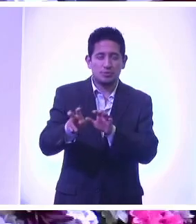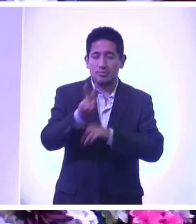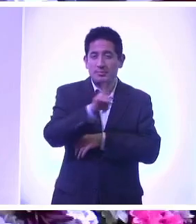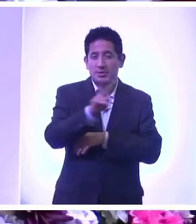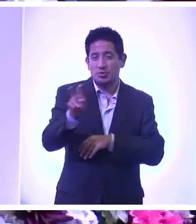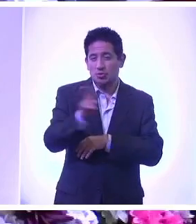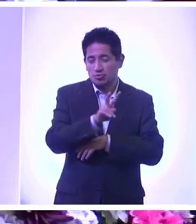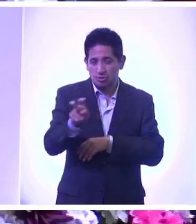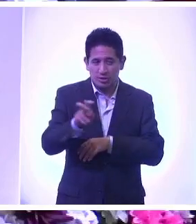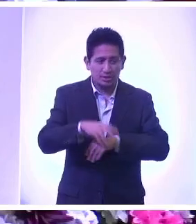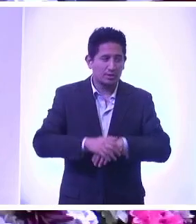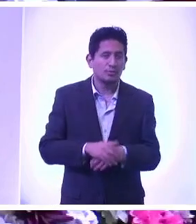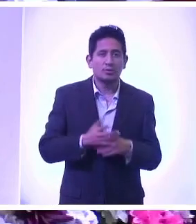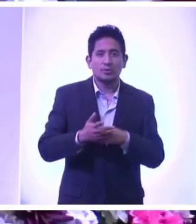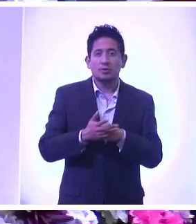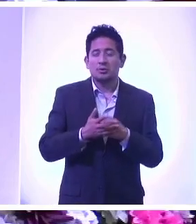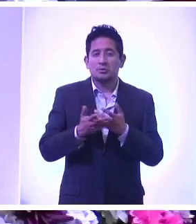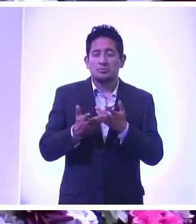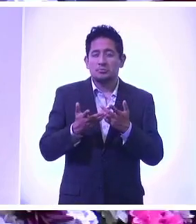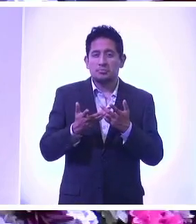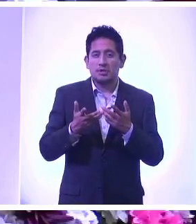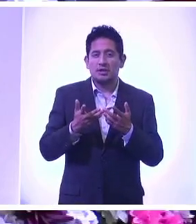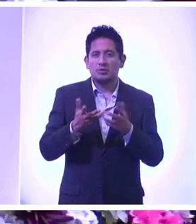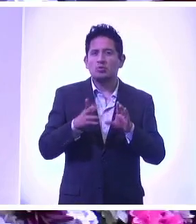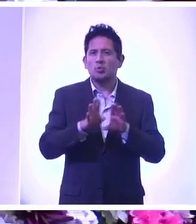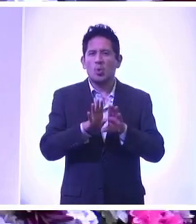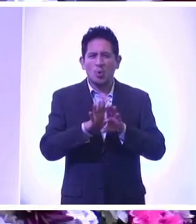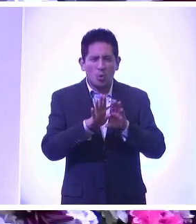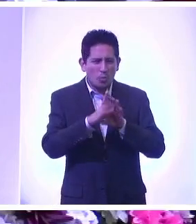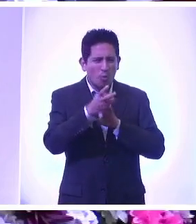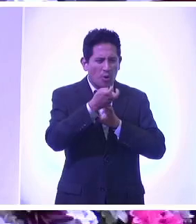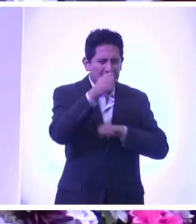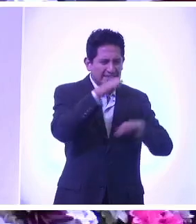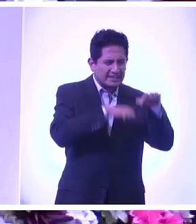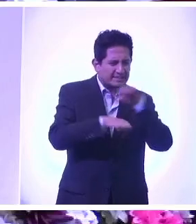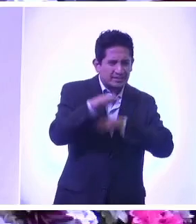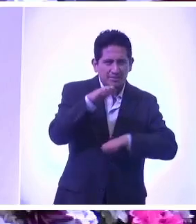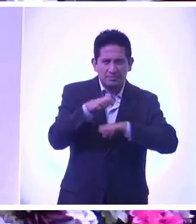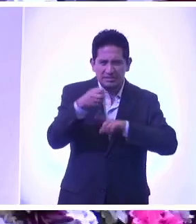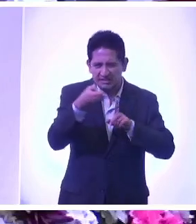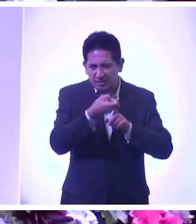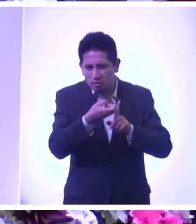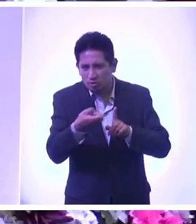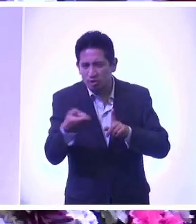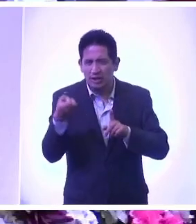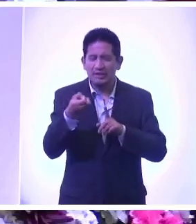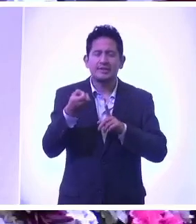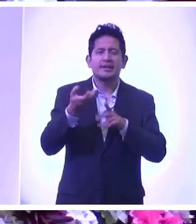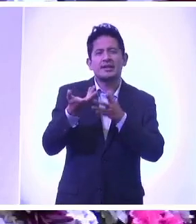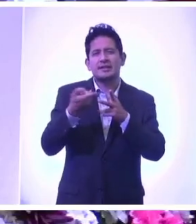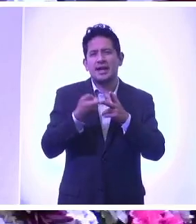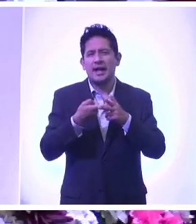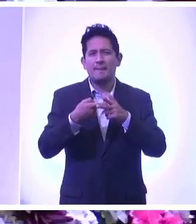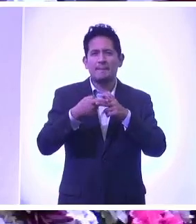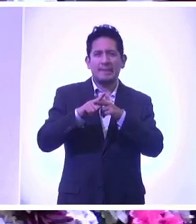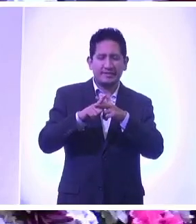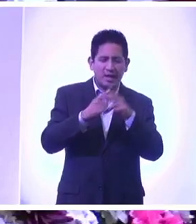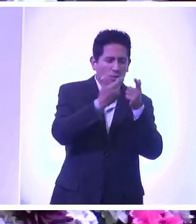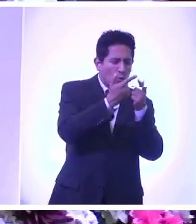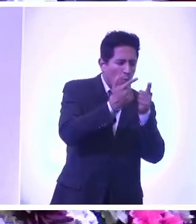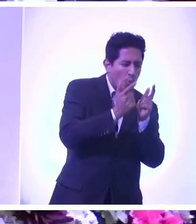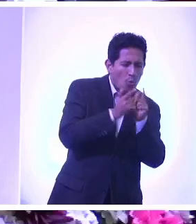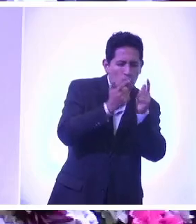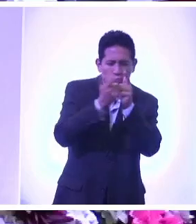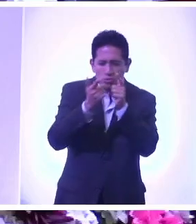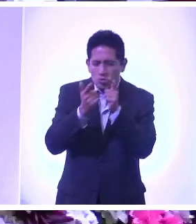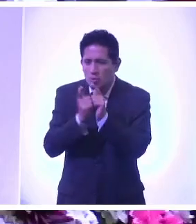poder generar la administración empresarial que es cuando ya un gremio o diferentes personas que se dedican a algo similar como